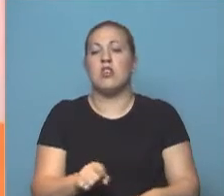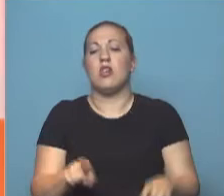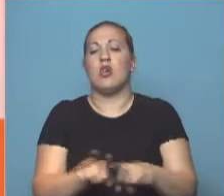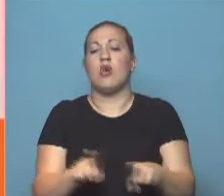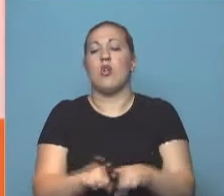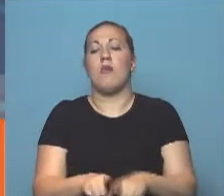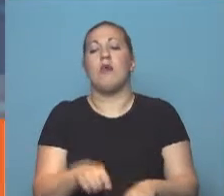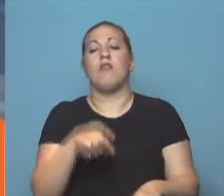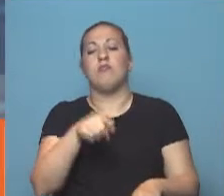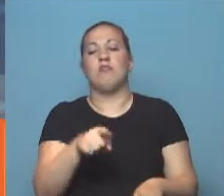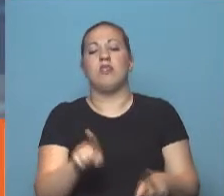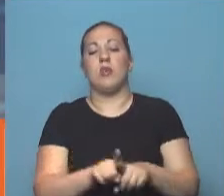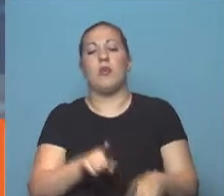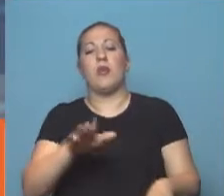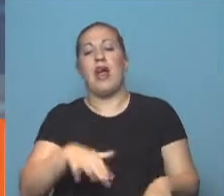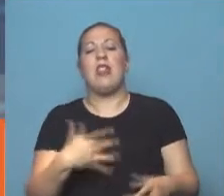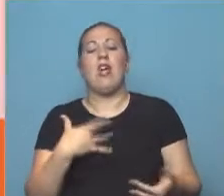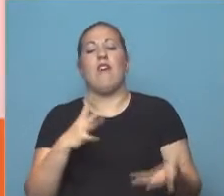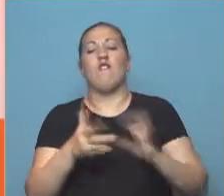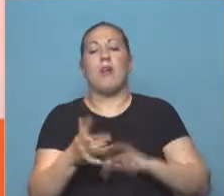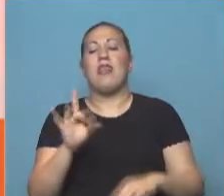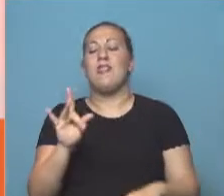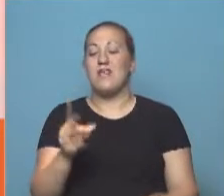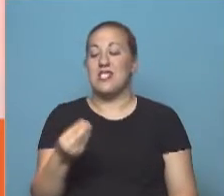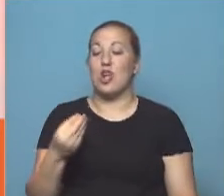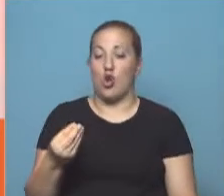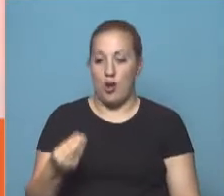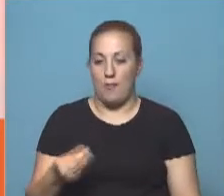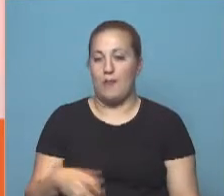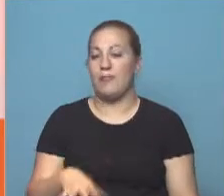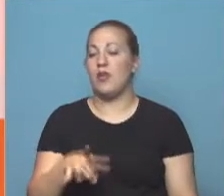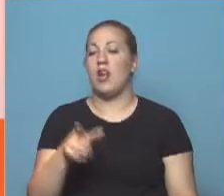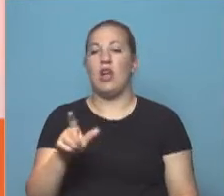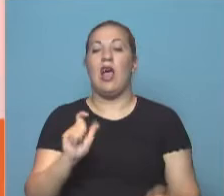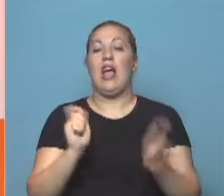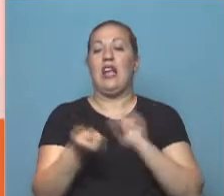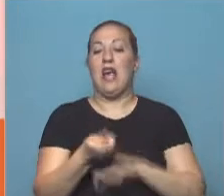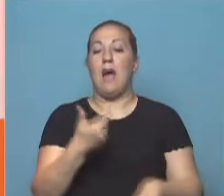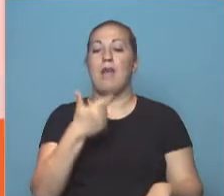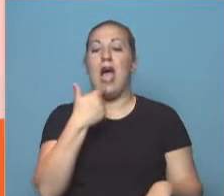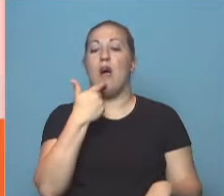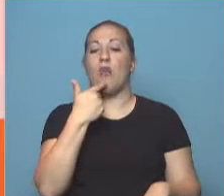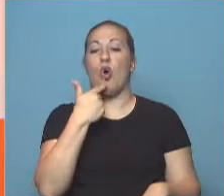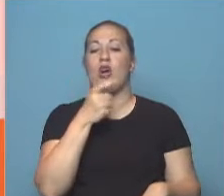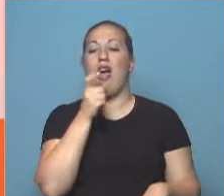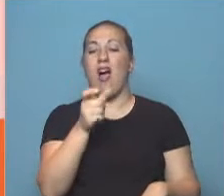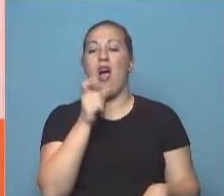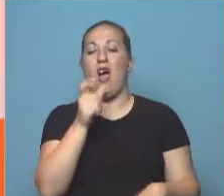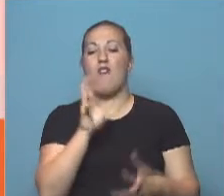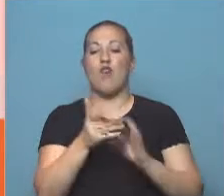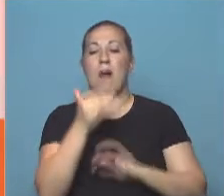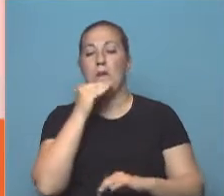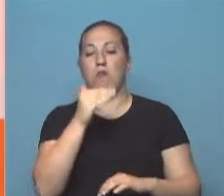y te autoestigmatizas. Y es muy difícil salir de eso, por varios motivos. Cosas muy simples, cambiás tu vocabulario, te tatuás, estás todo el tiempo hablando